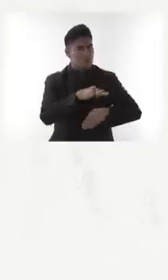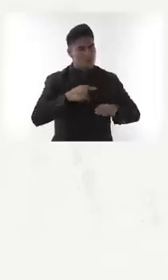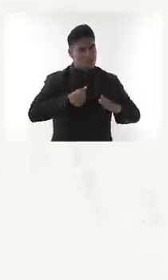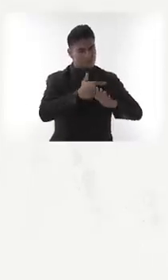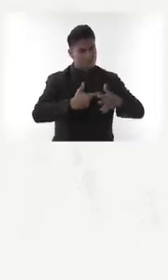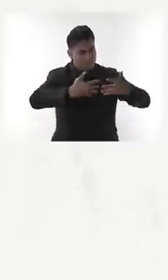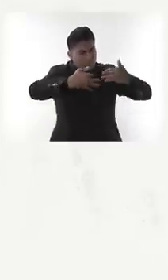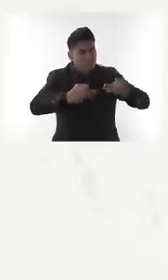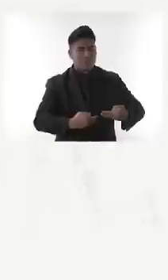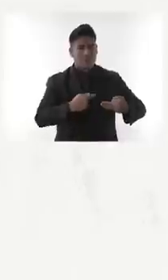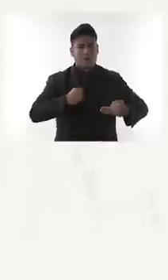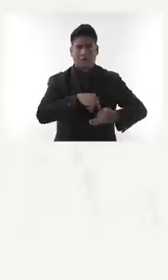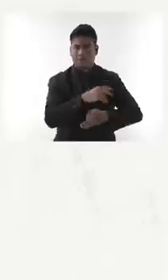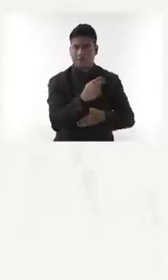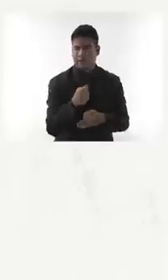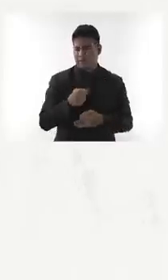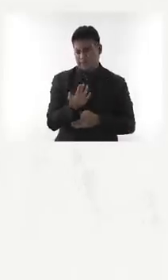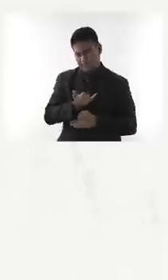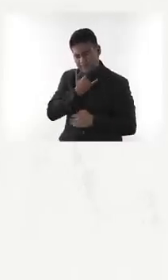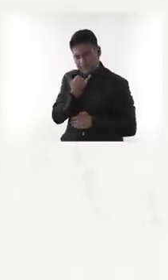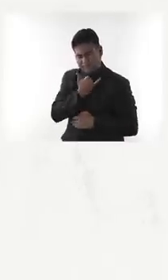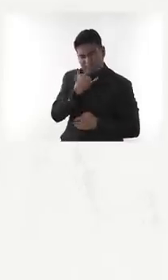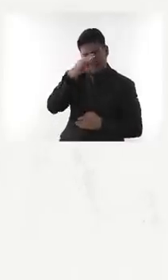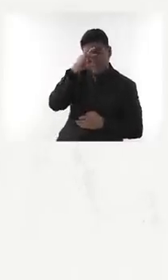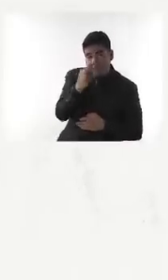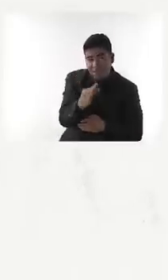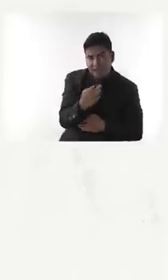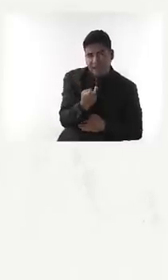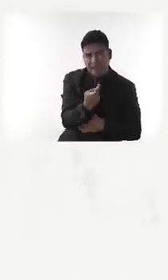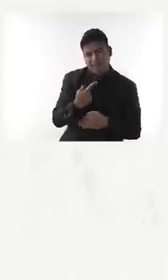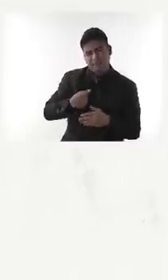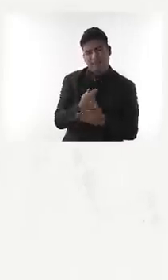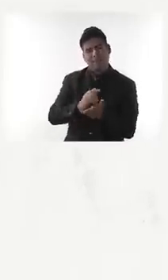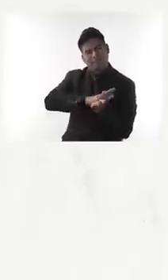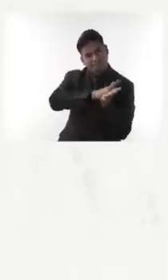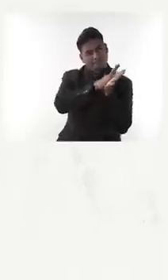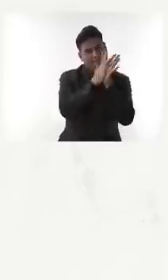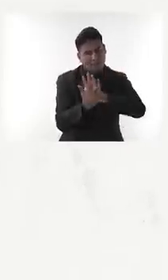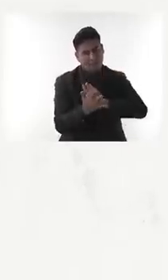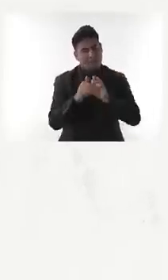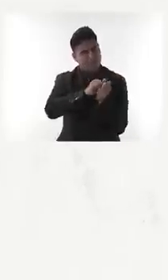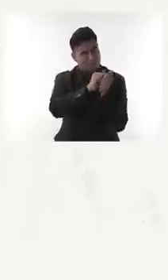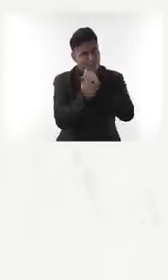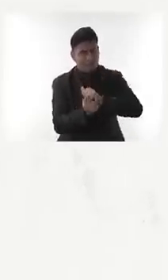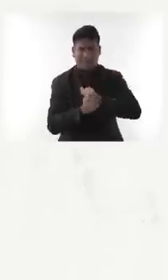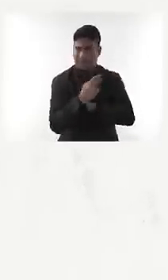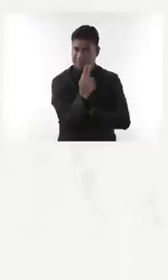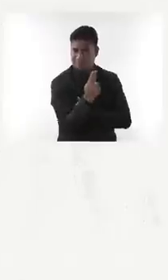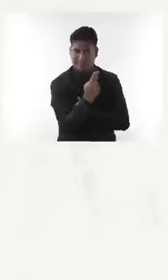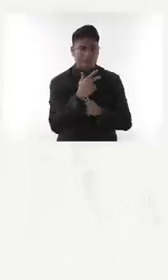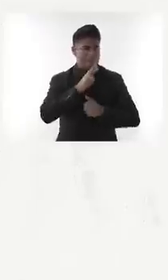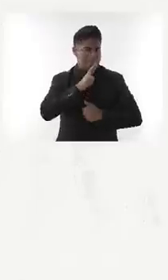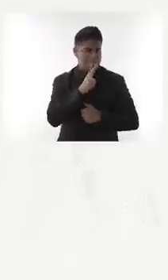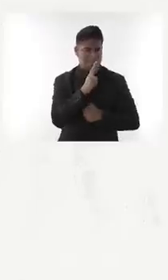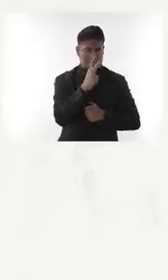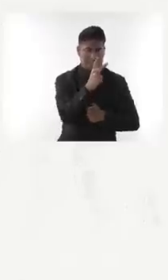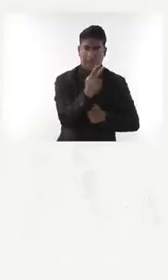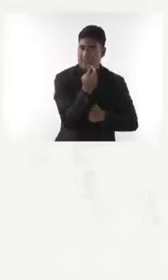corregir los errores del pasado. Para esto, hemos creado un nuevo Comité de Selecciones